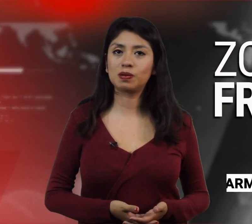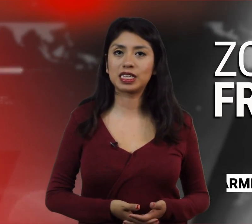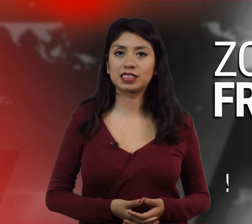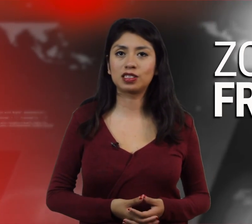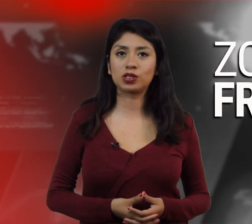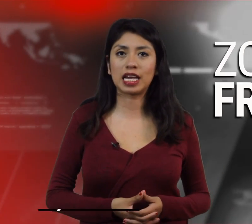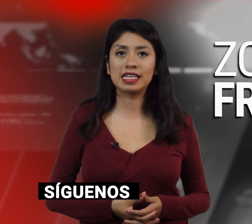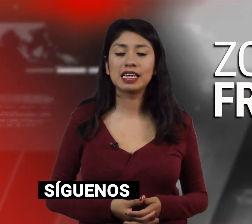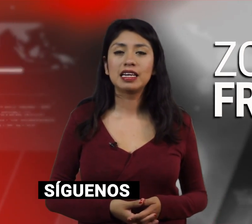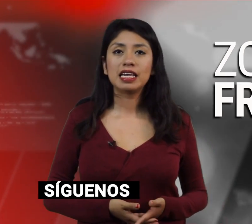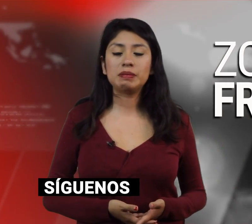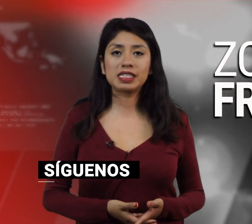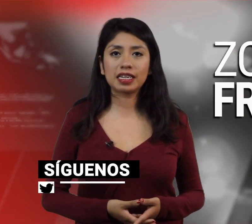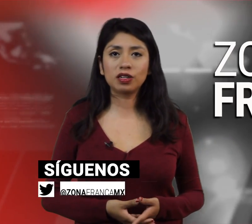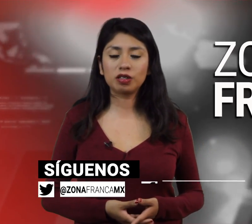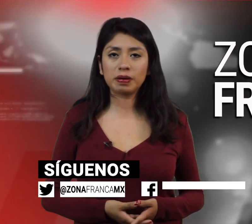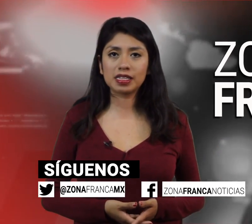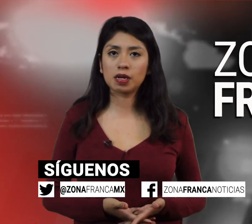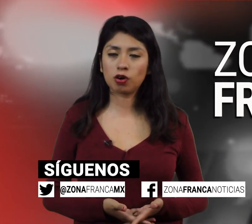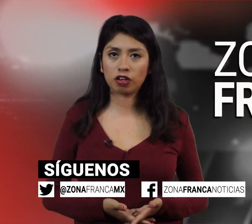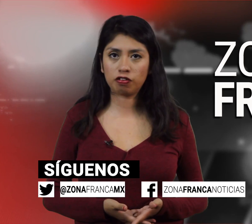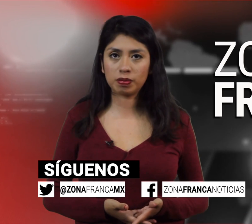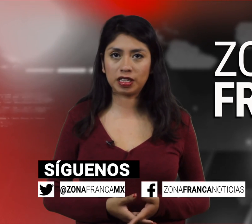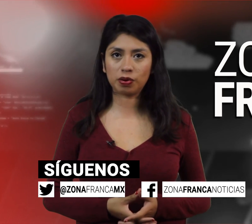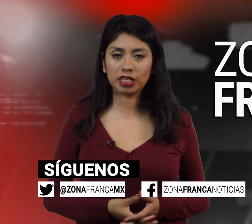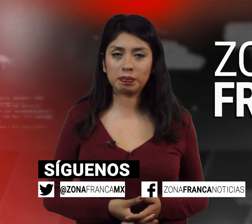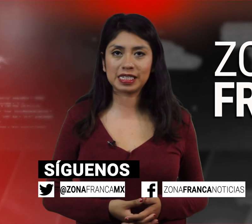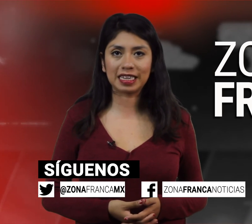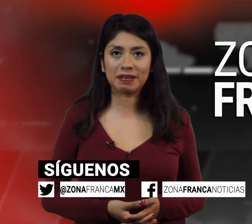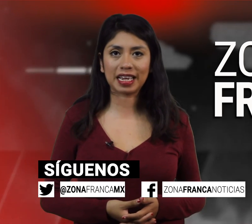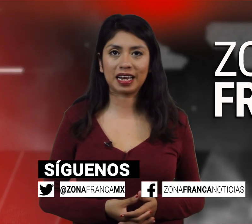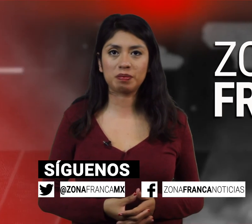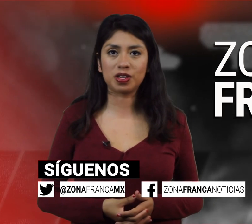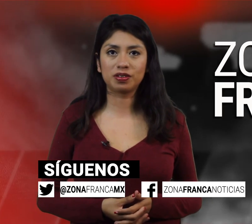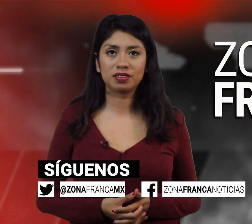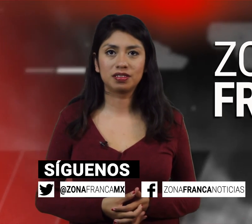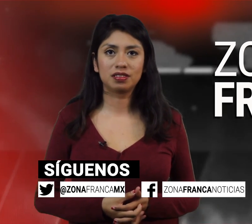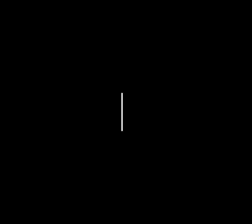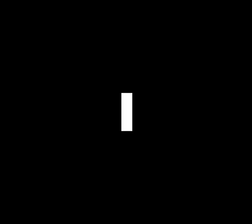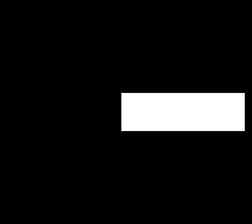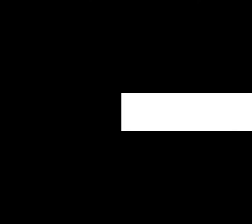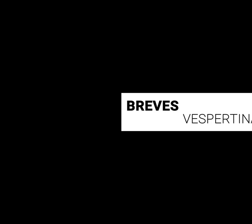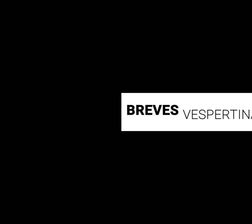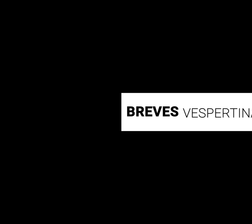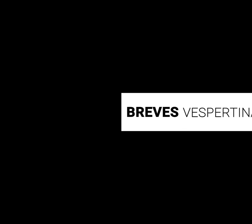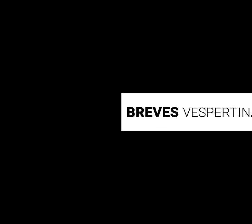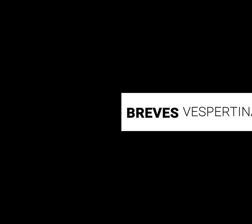zonafranca.mx y de nuestras redes sociales. Y más tarde no te pierdas el bloque informativo que te presenta Vania Jaramillo.